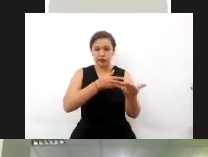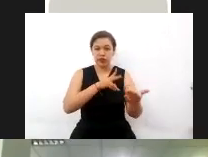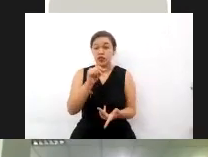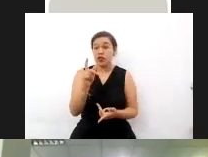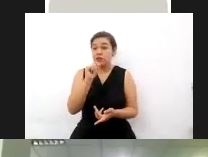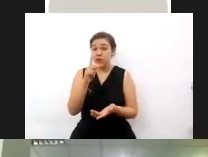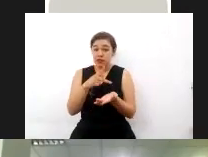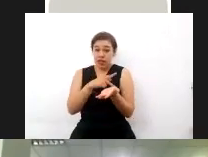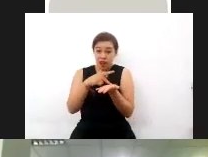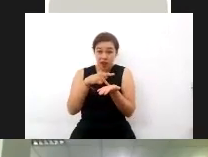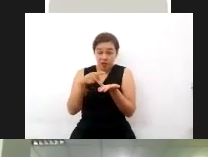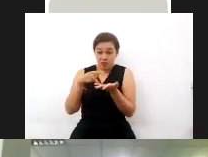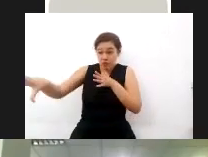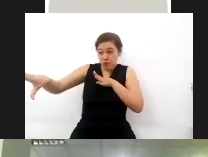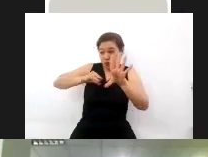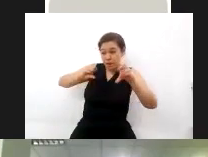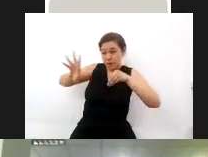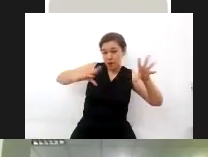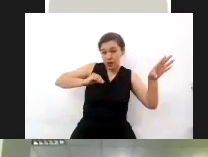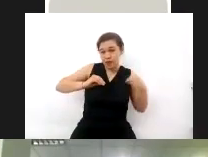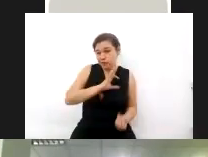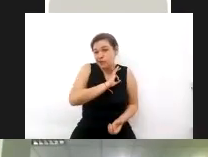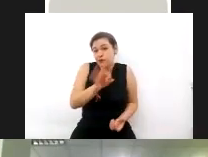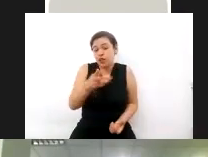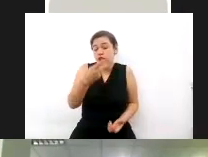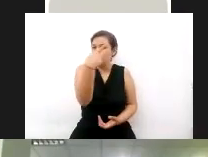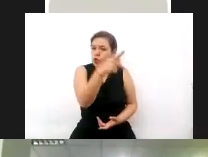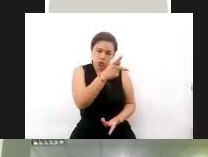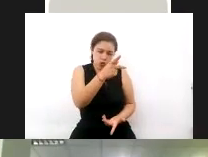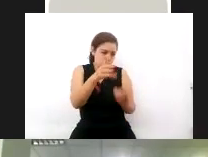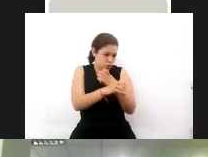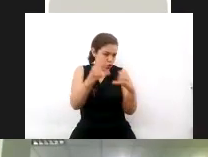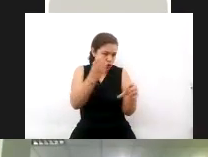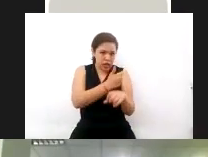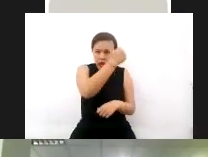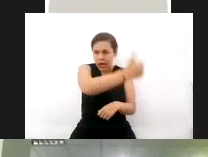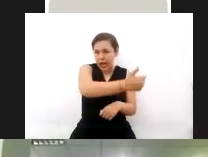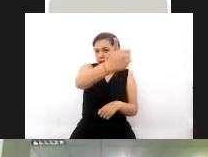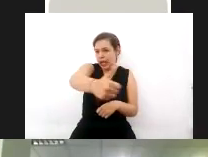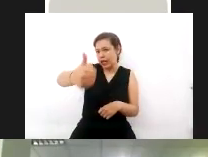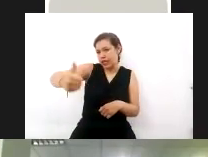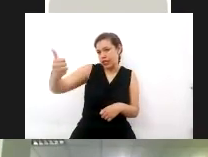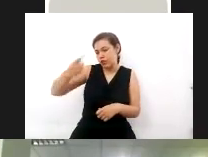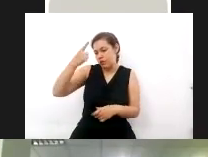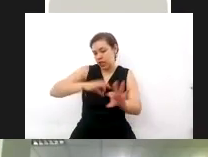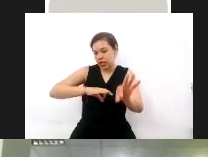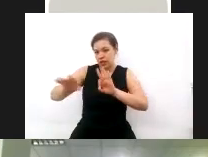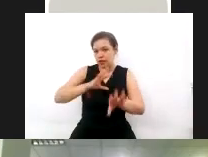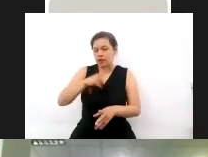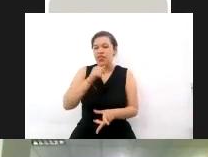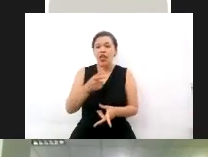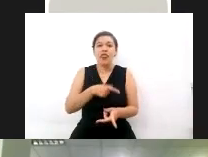nos puede contagiar. Entonces, cada quien debe de traer su papelería y sus insumos de trabajo para que no estén